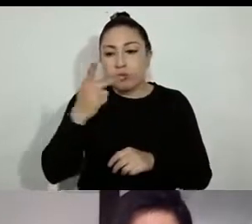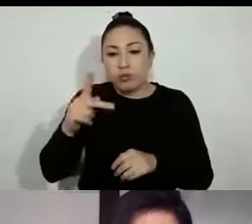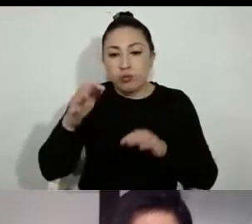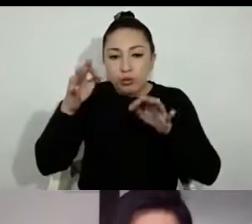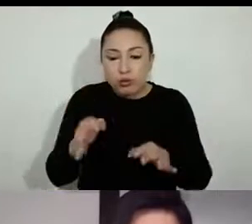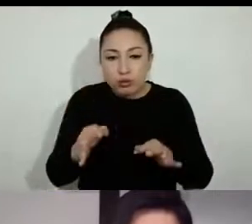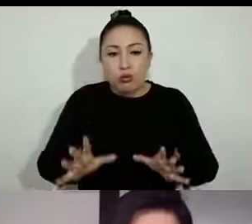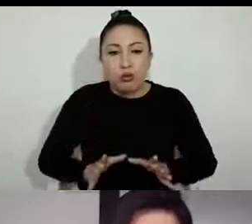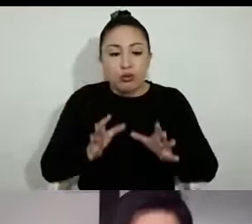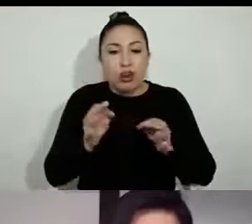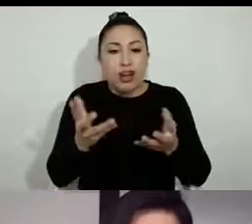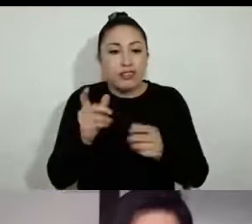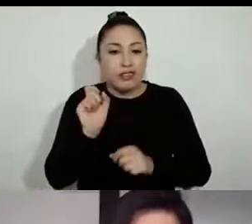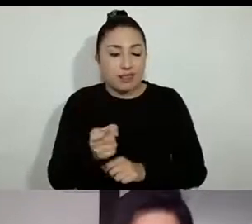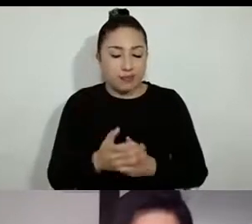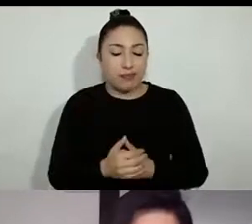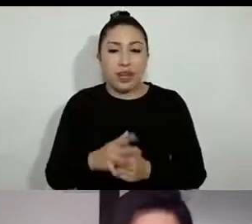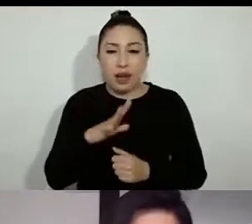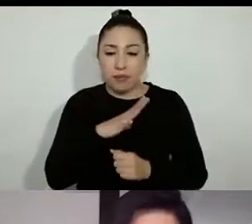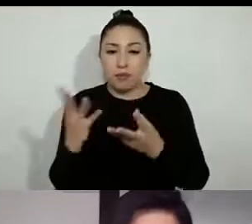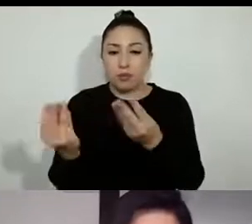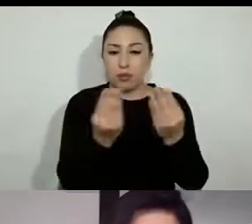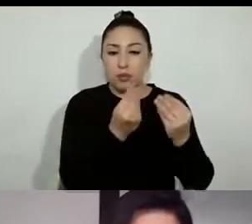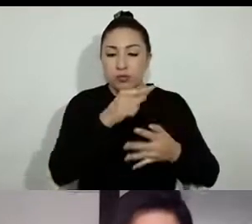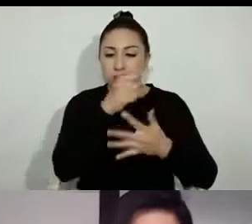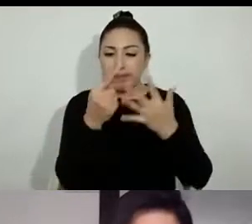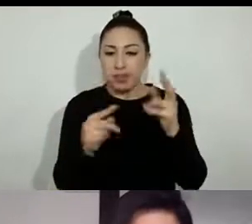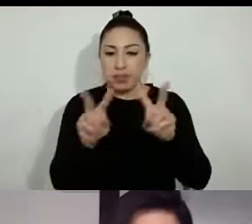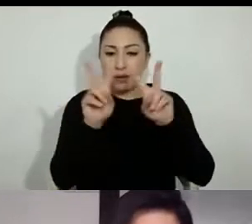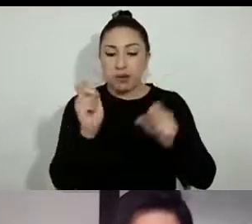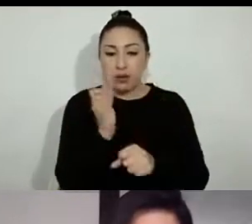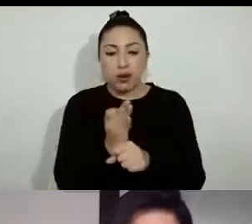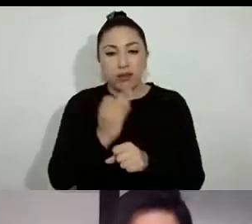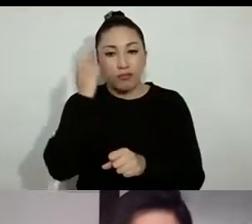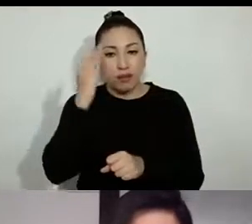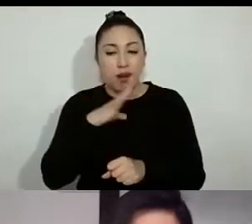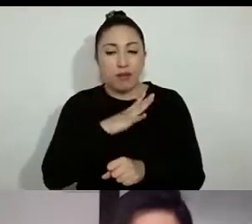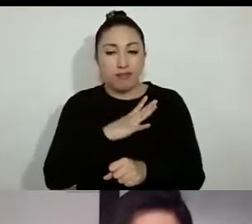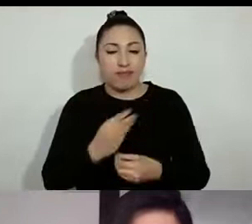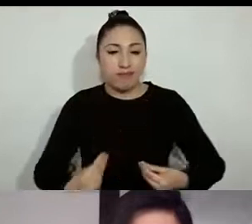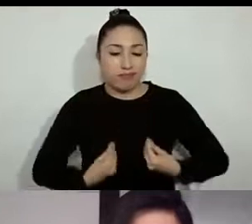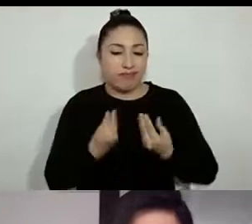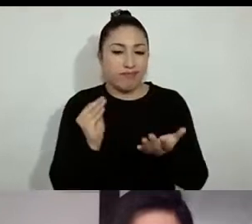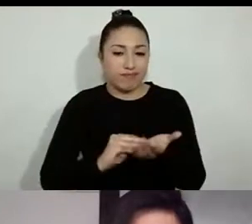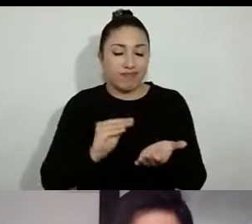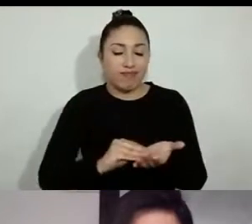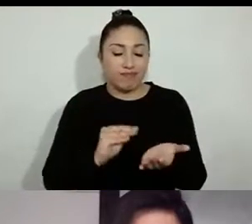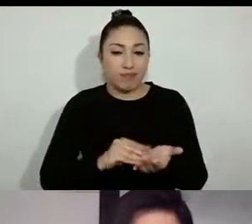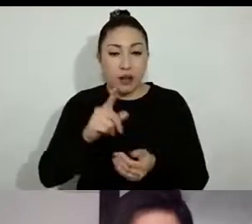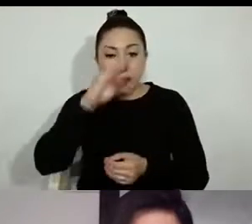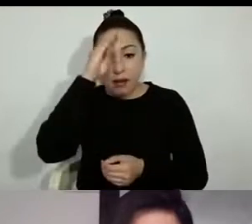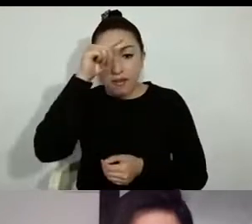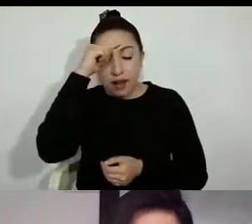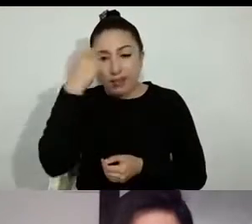Son muchos los temas sensibles que en la actualidad vivimos y que de una o de otra